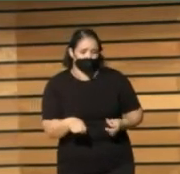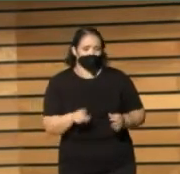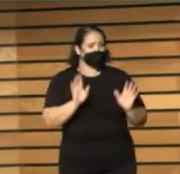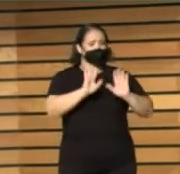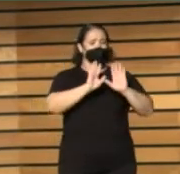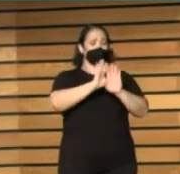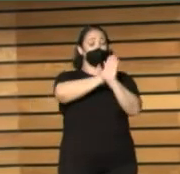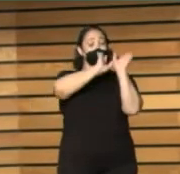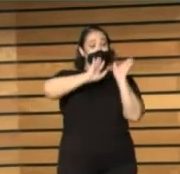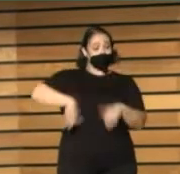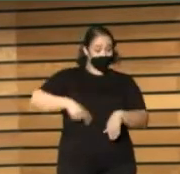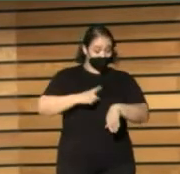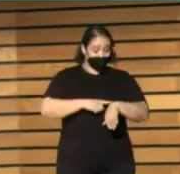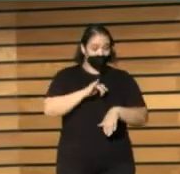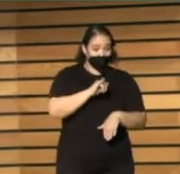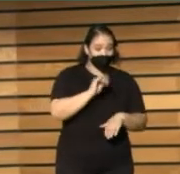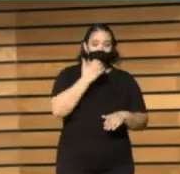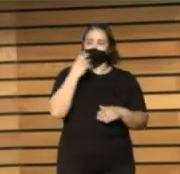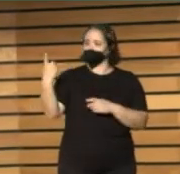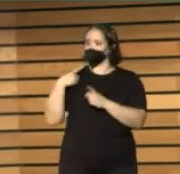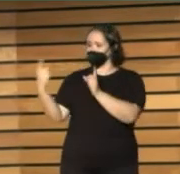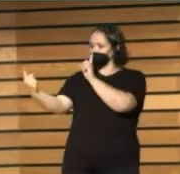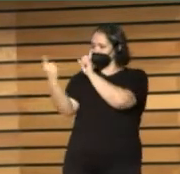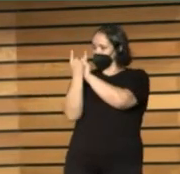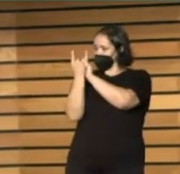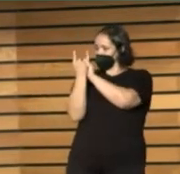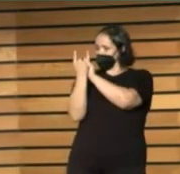Al final, si hay tiempo, sí, y si no lo hablamos tú y yo, ¿vale?